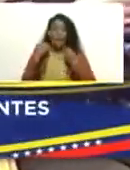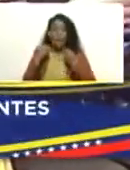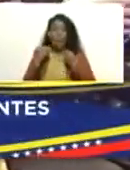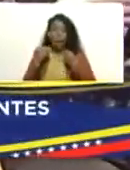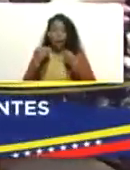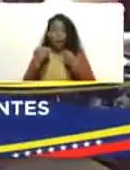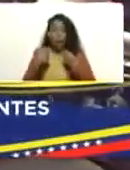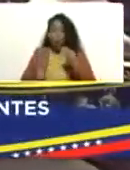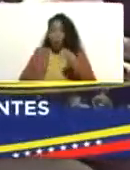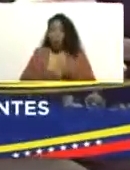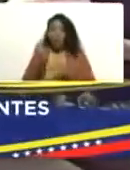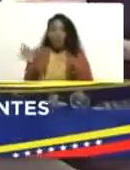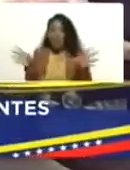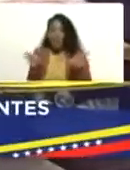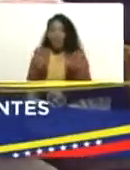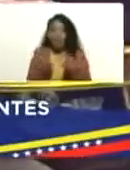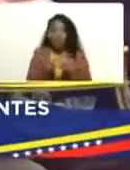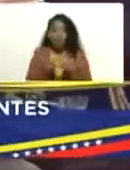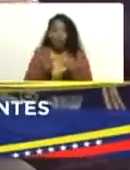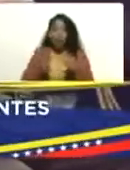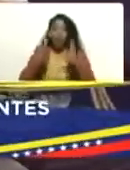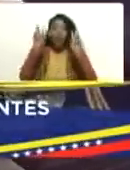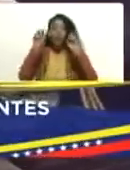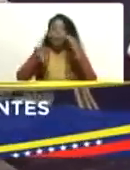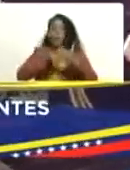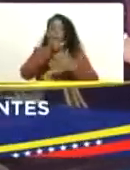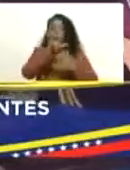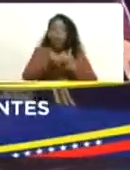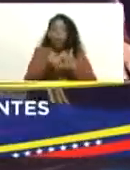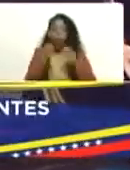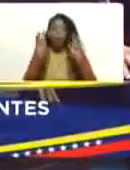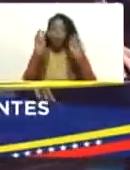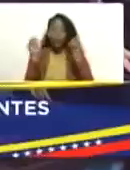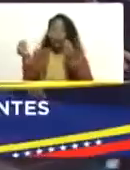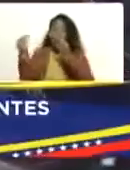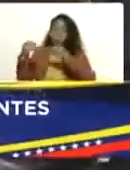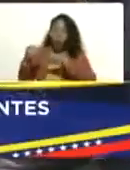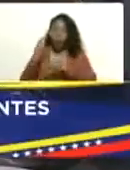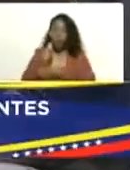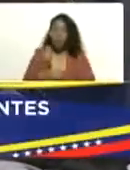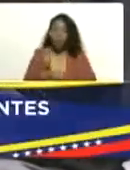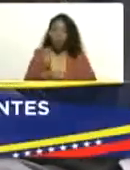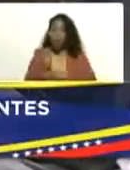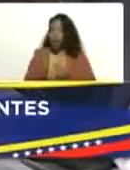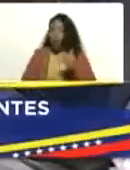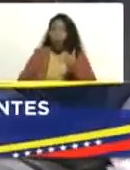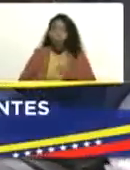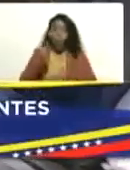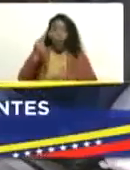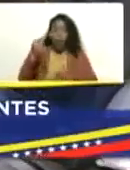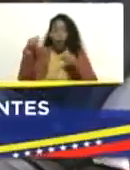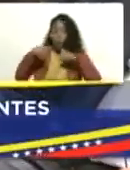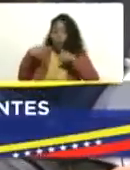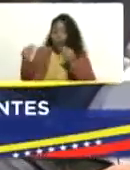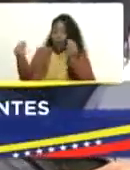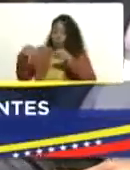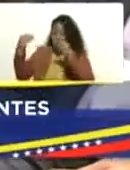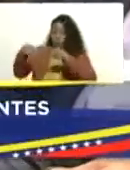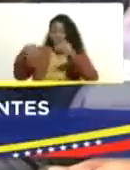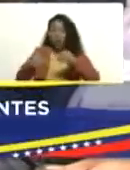de nuevos proyectos, nuevos acuerdos, nuevas inversiones en todas las